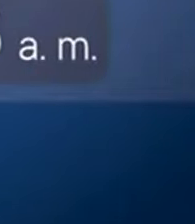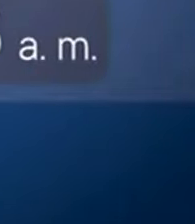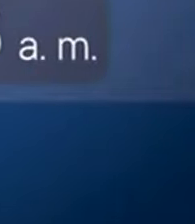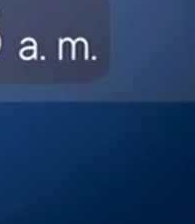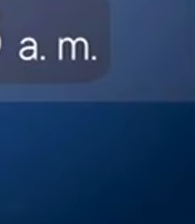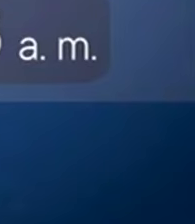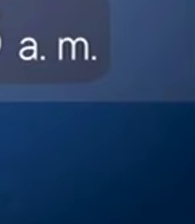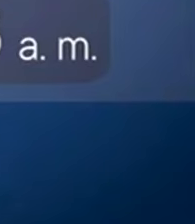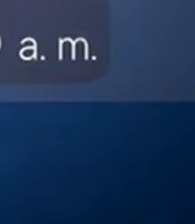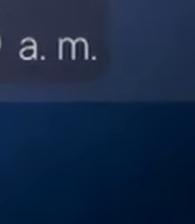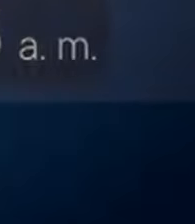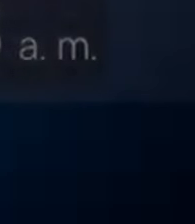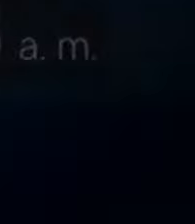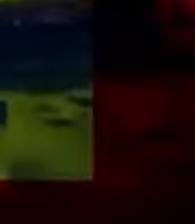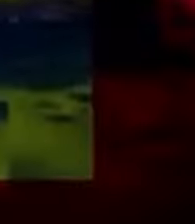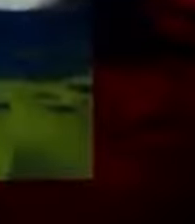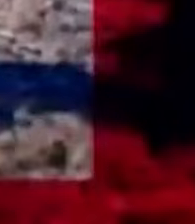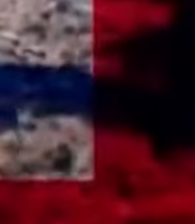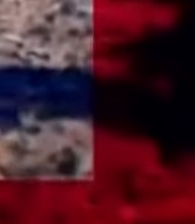de la mañana.